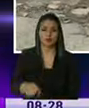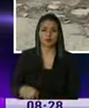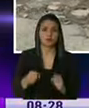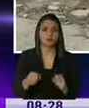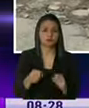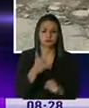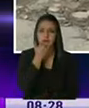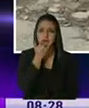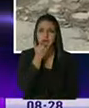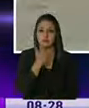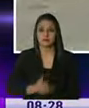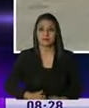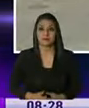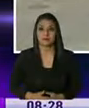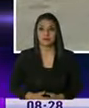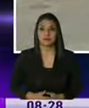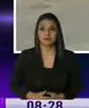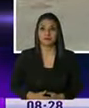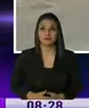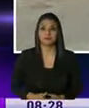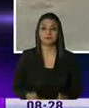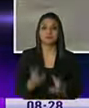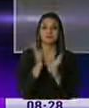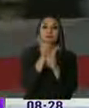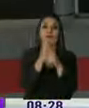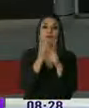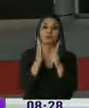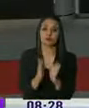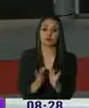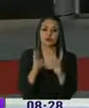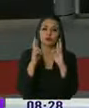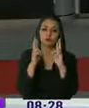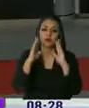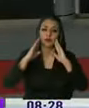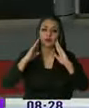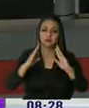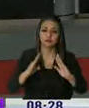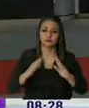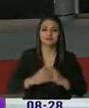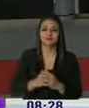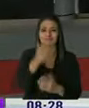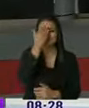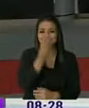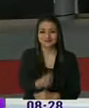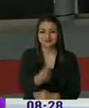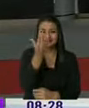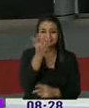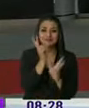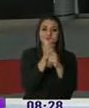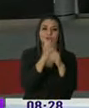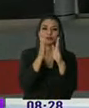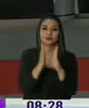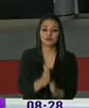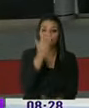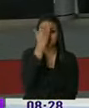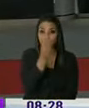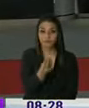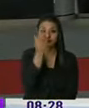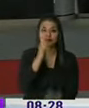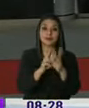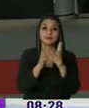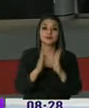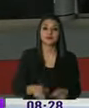mal todo estos vecinos. Así que, mi querida Mahania, ojalá nuestra solicitud sea dada. Buenos días, mi querida Mahani, buenos días a los vecinos que